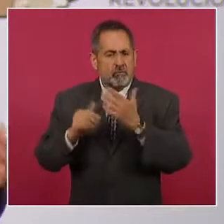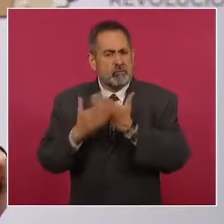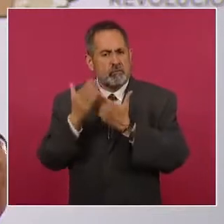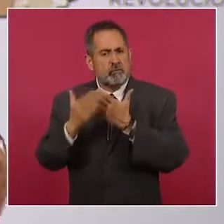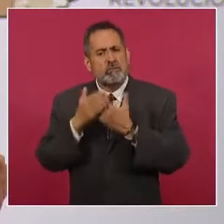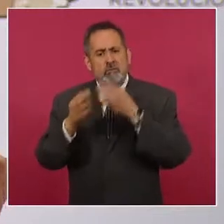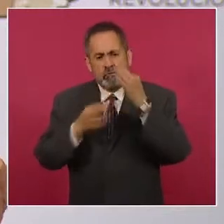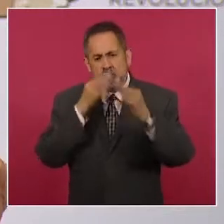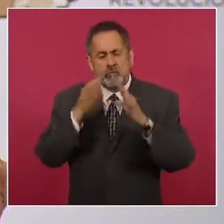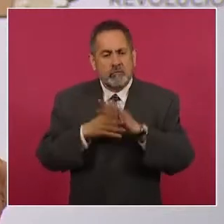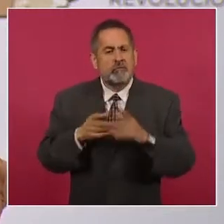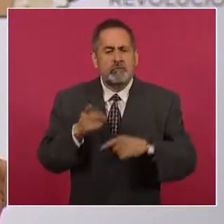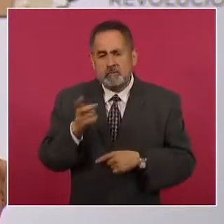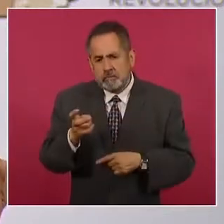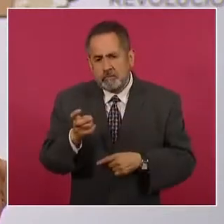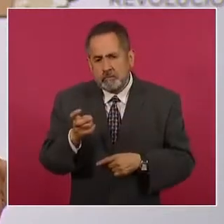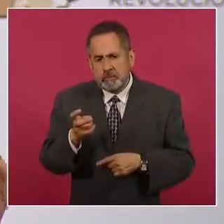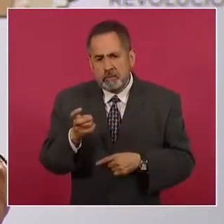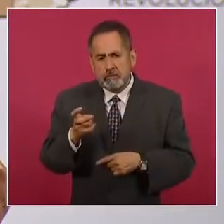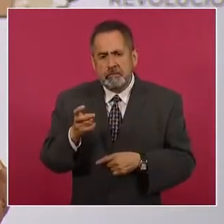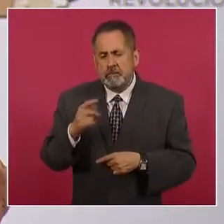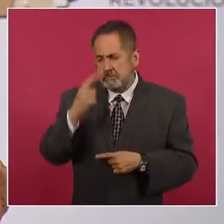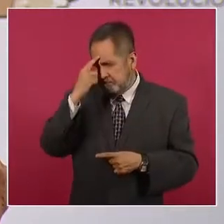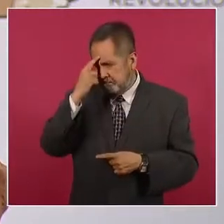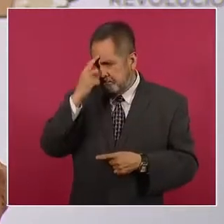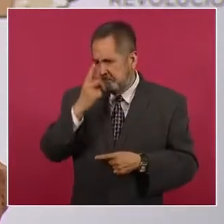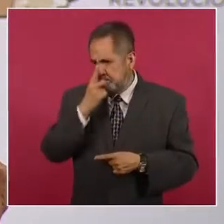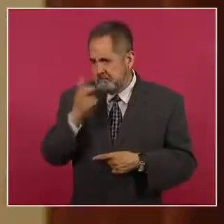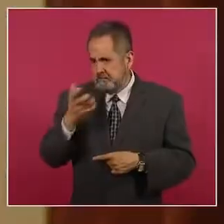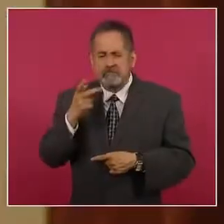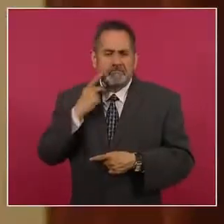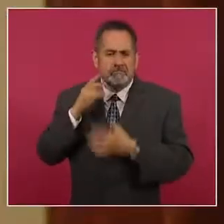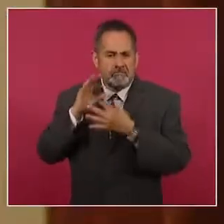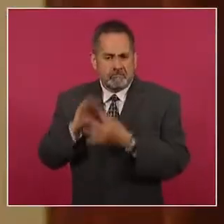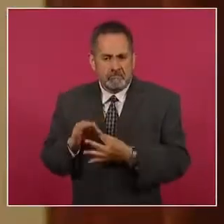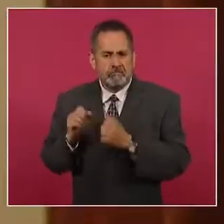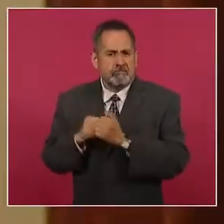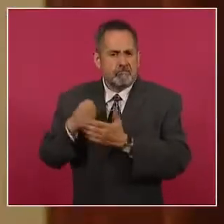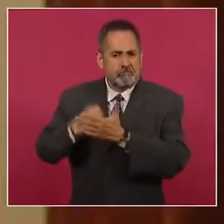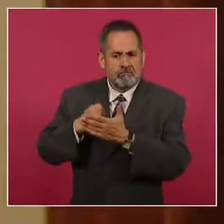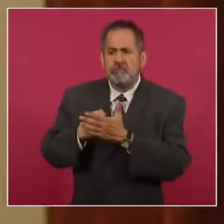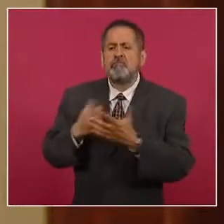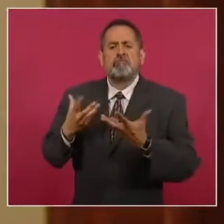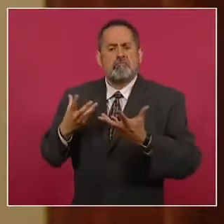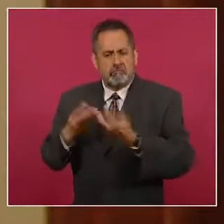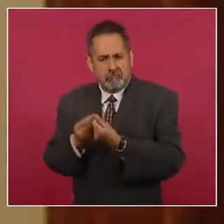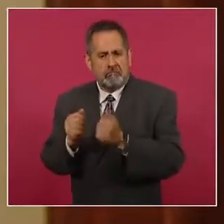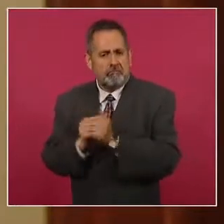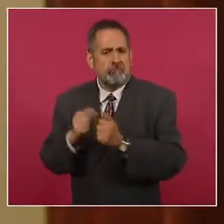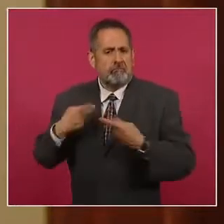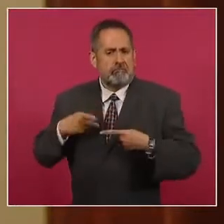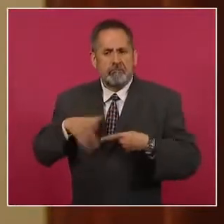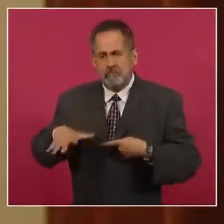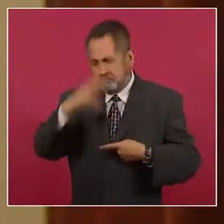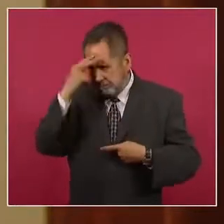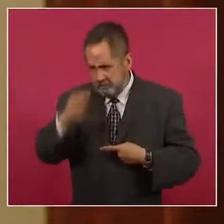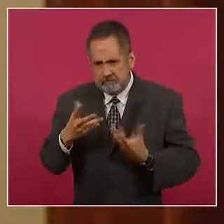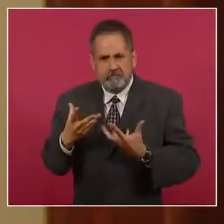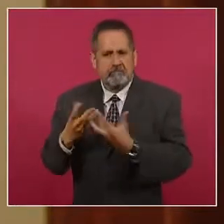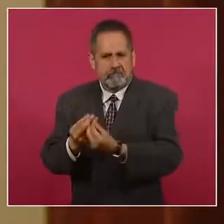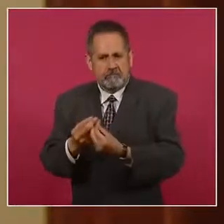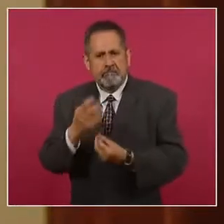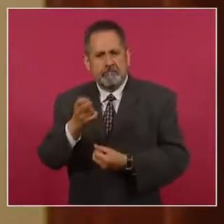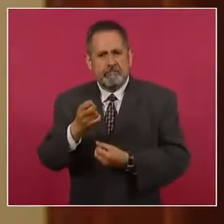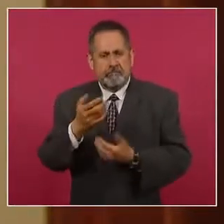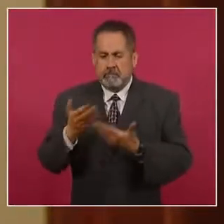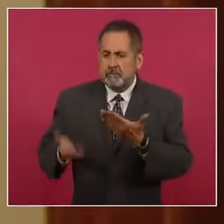mañana, de consistencia política, de congruencia política con el movimiento y con el pueblo de México, y por las razones que